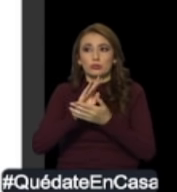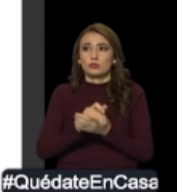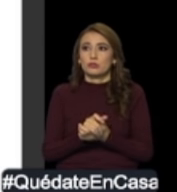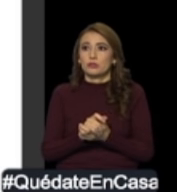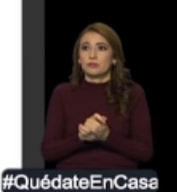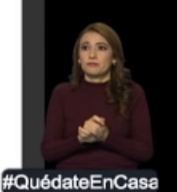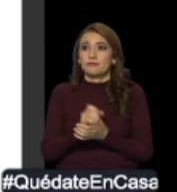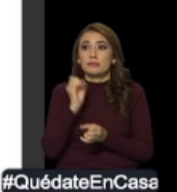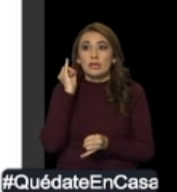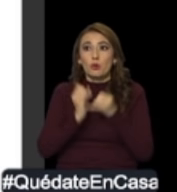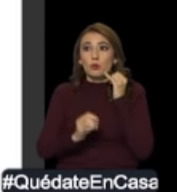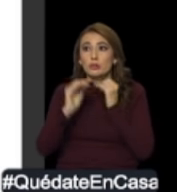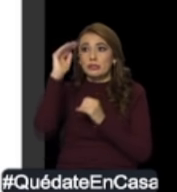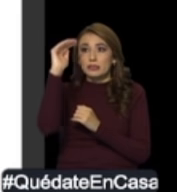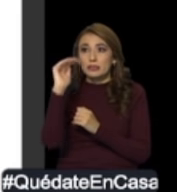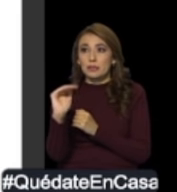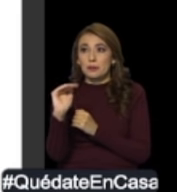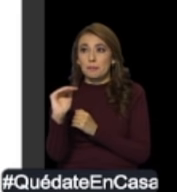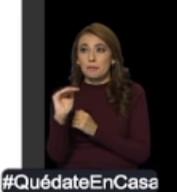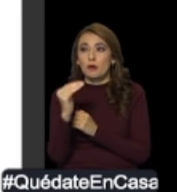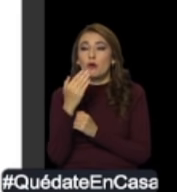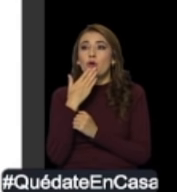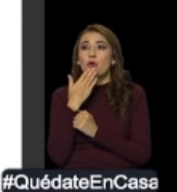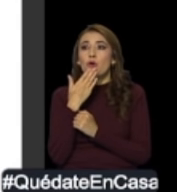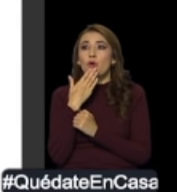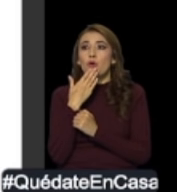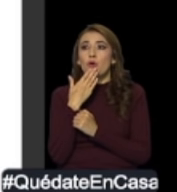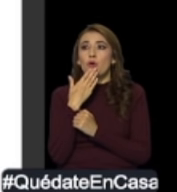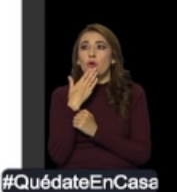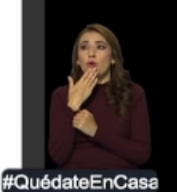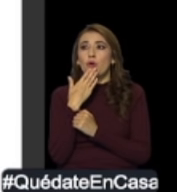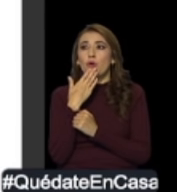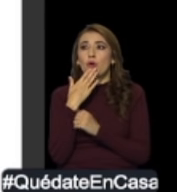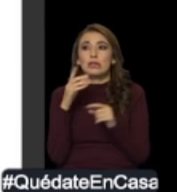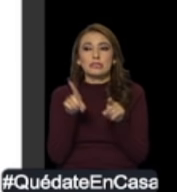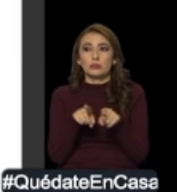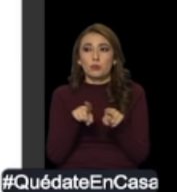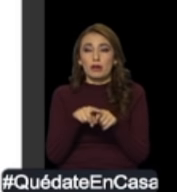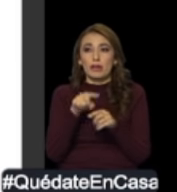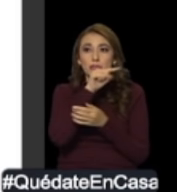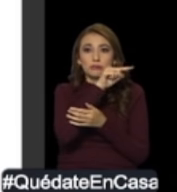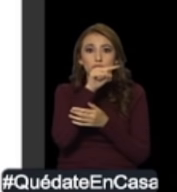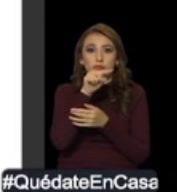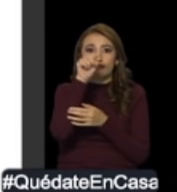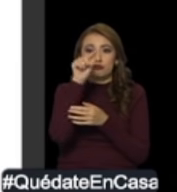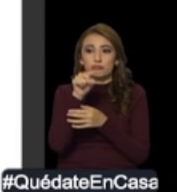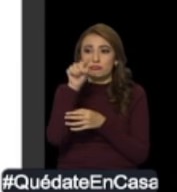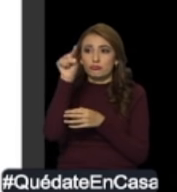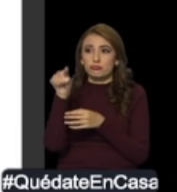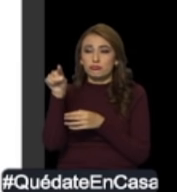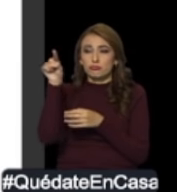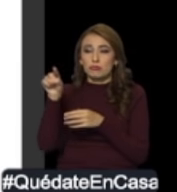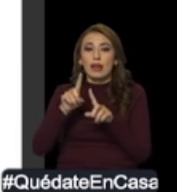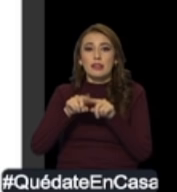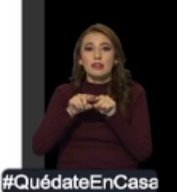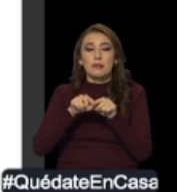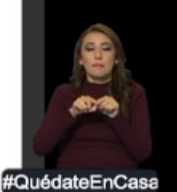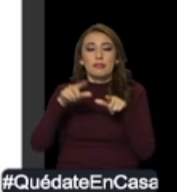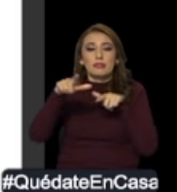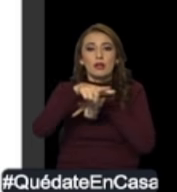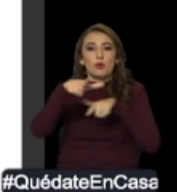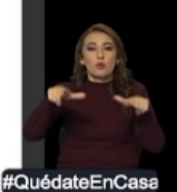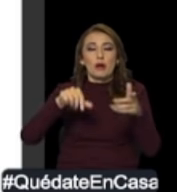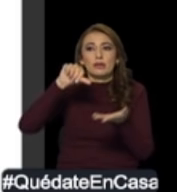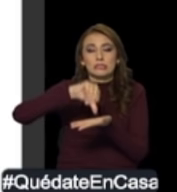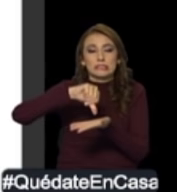perdón, tenemos los casos por clasificación de nuevo en la provincia de Guayas, que también indica el día de